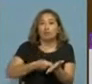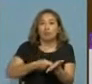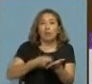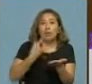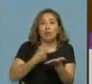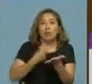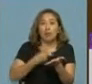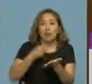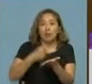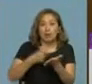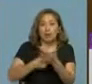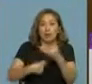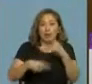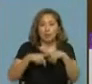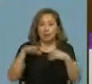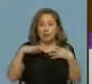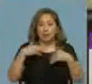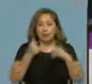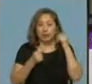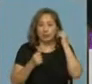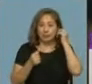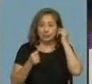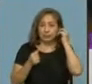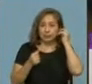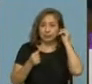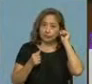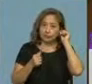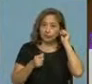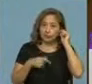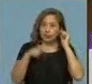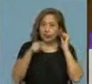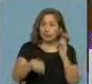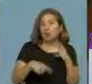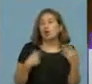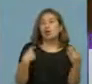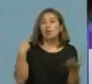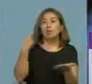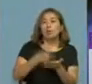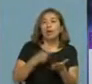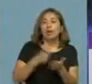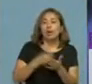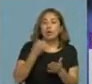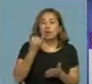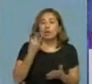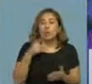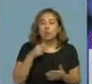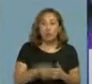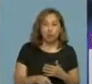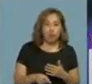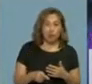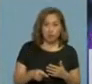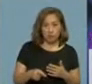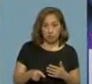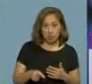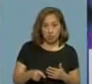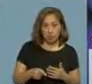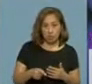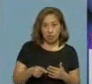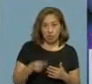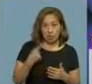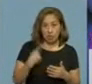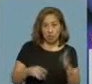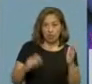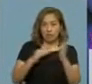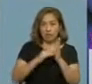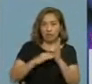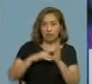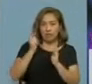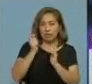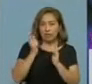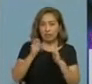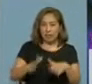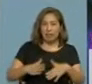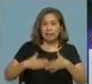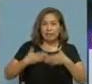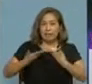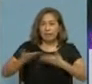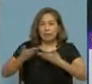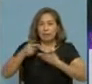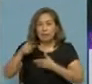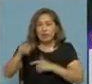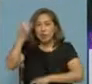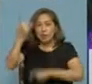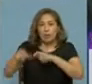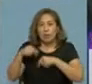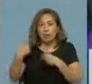salud para los ciudadanos extranjeros. ¿Cómo se va a fijar ese seguro de salud o si va a ser según la prestación que se le da a